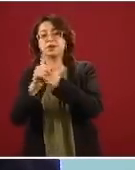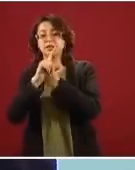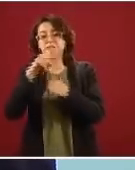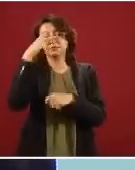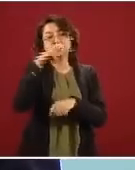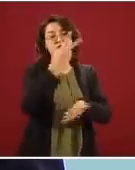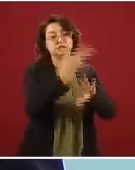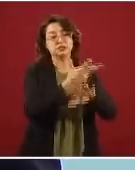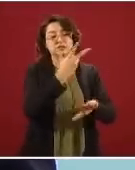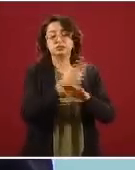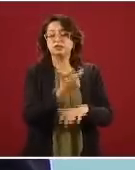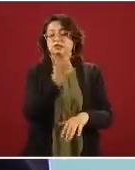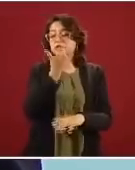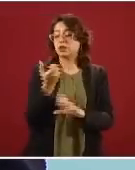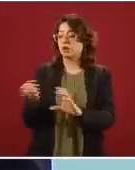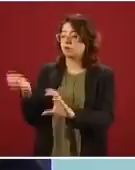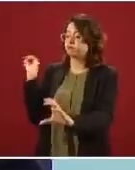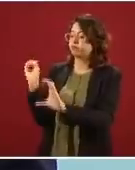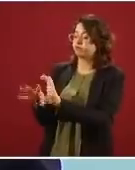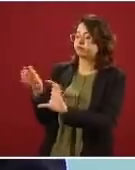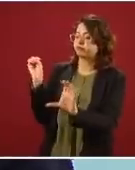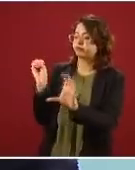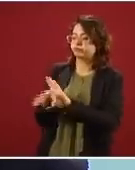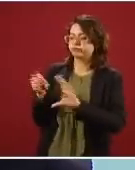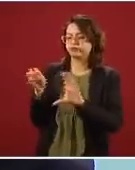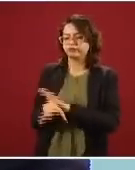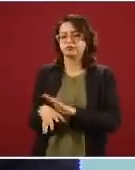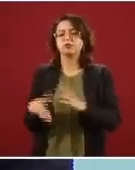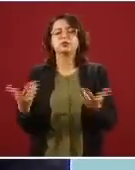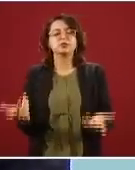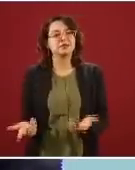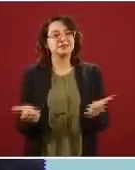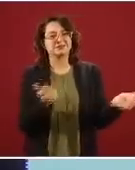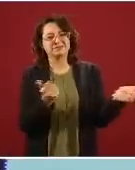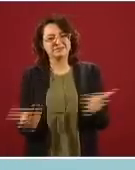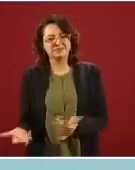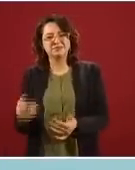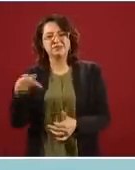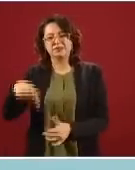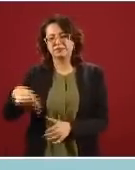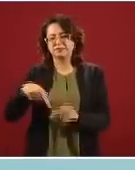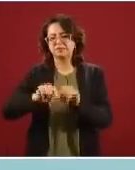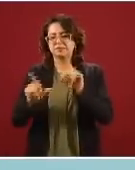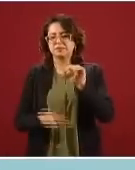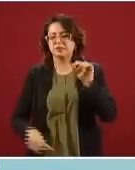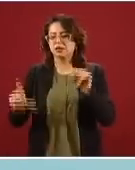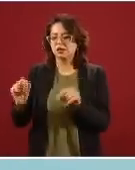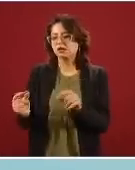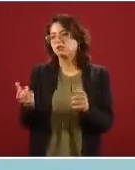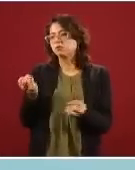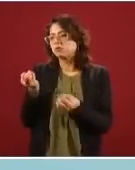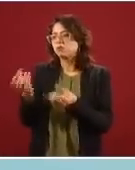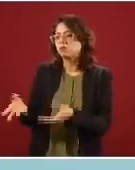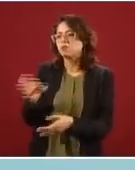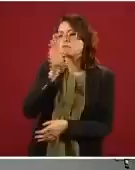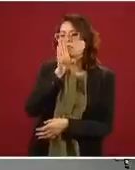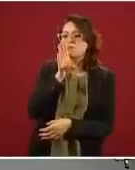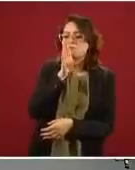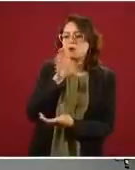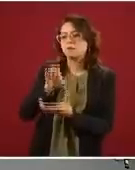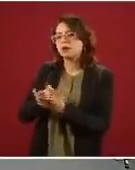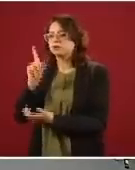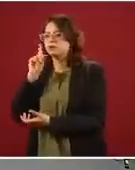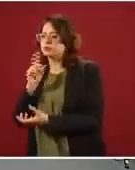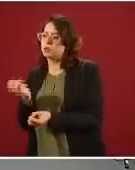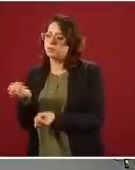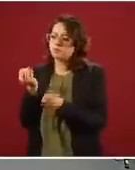en los Estados Unidos y que el fruto de su esfuerzo lo envían a nuestro país, particularmente a mamá y a la